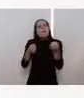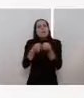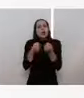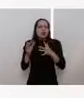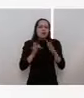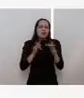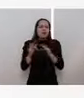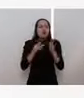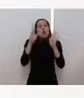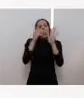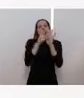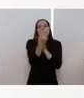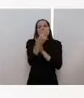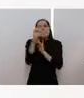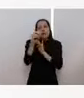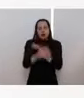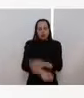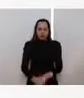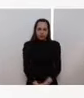2000